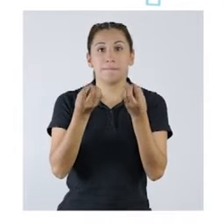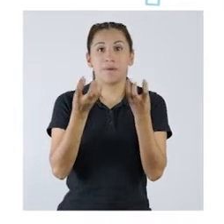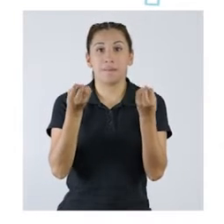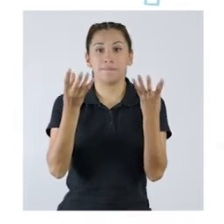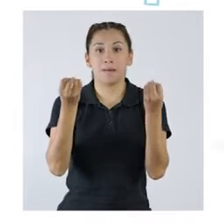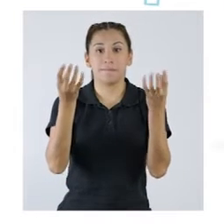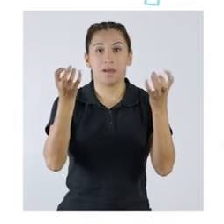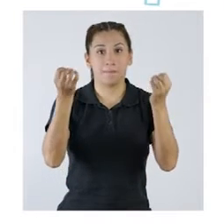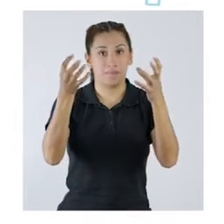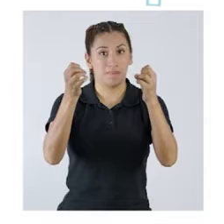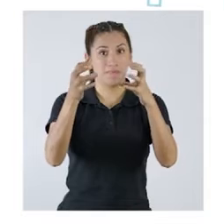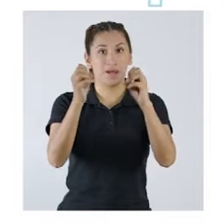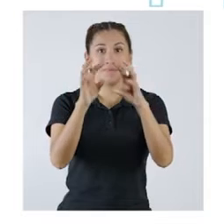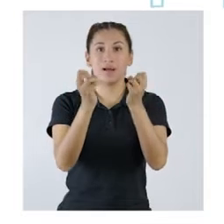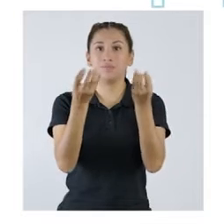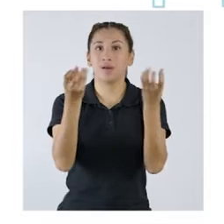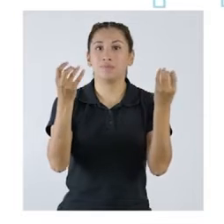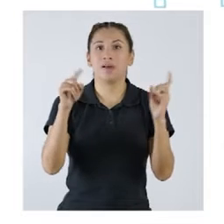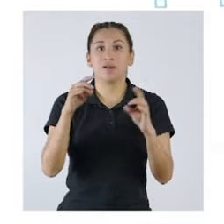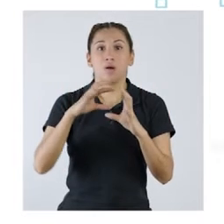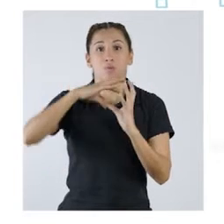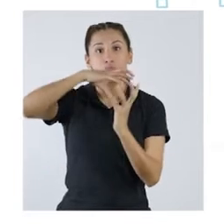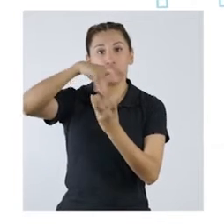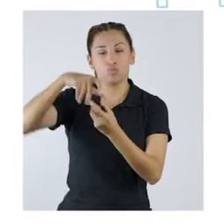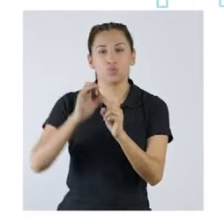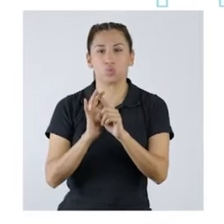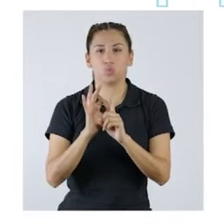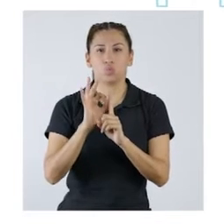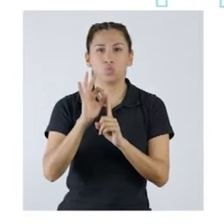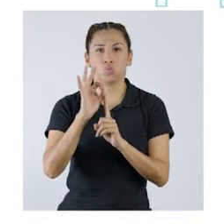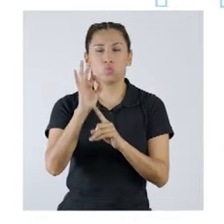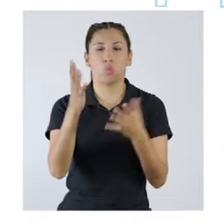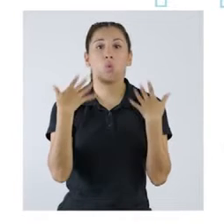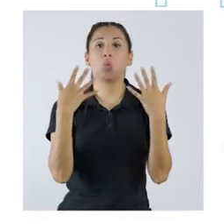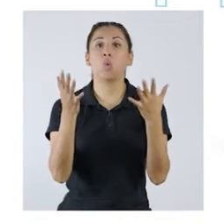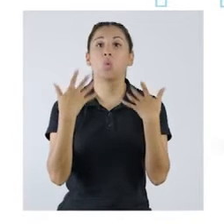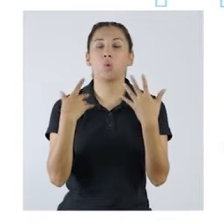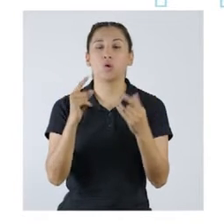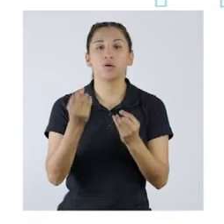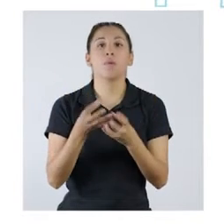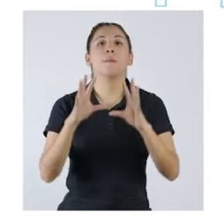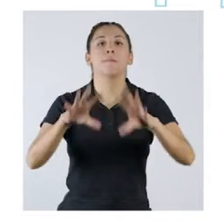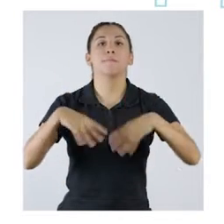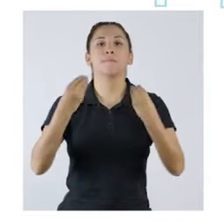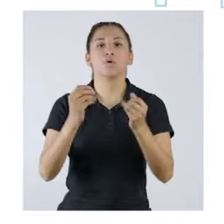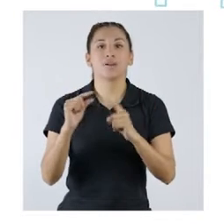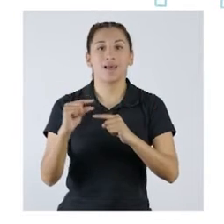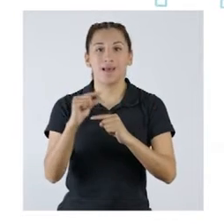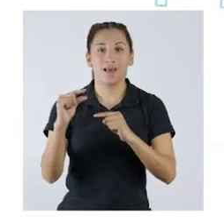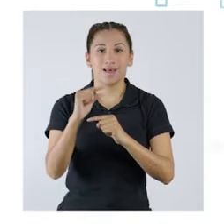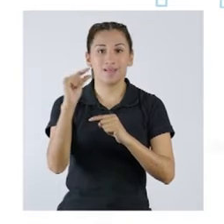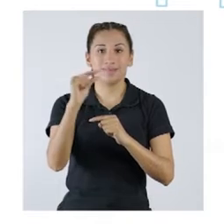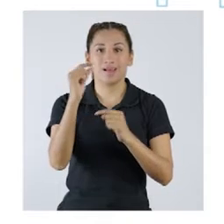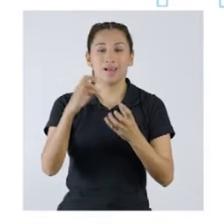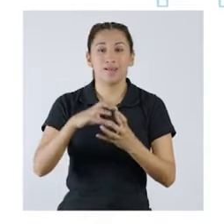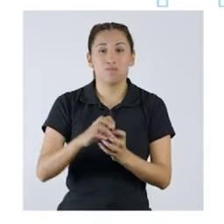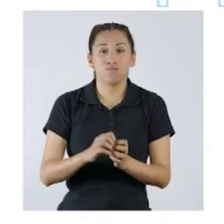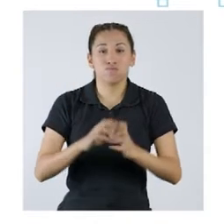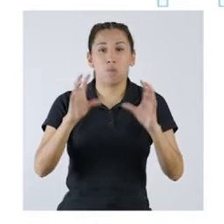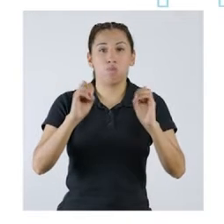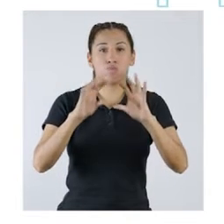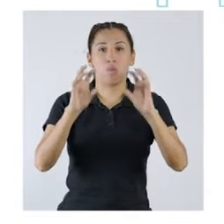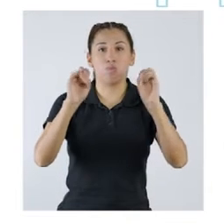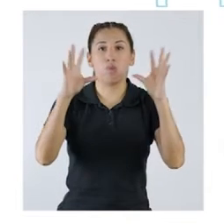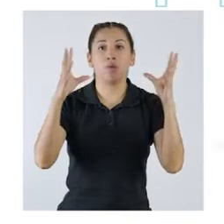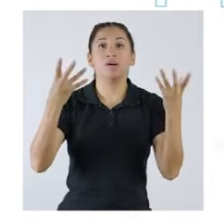aumentaron constantemente, calentando demasiado el planeta. El incremento de gases de efecto invernadero calienta la